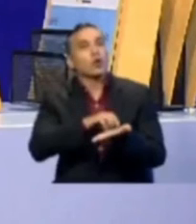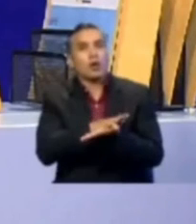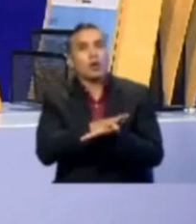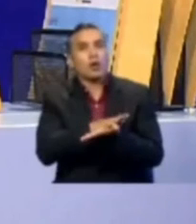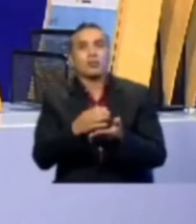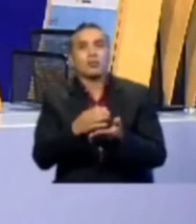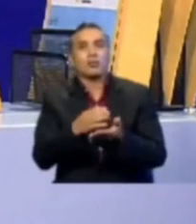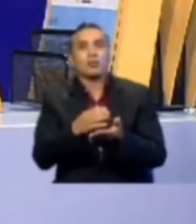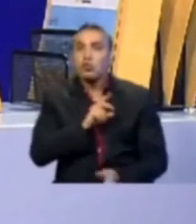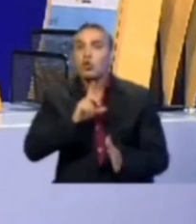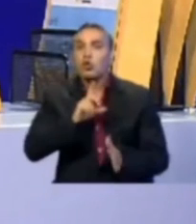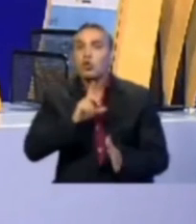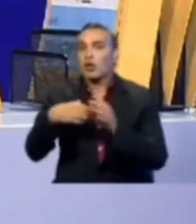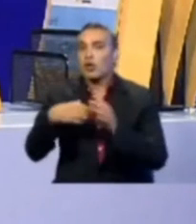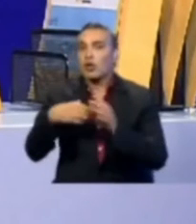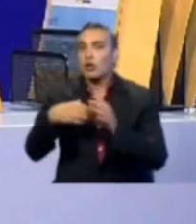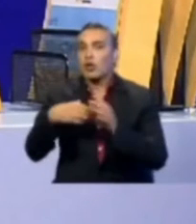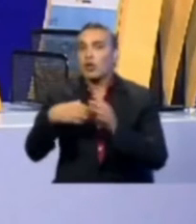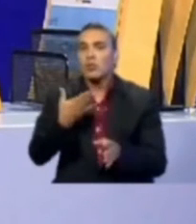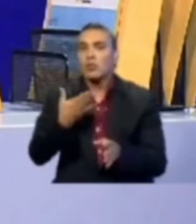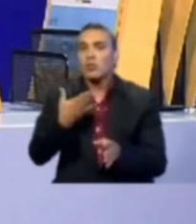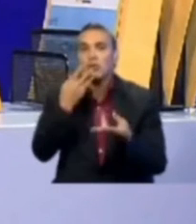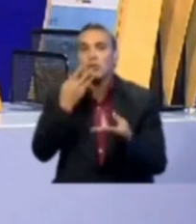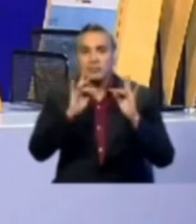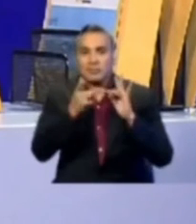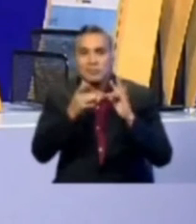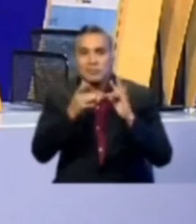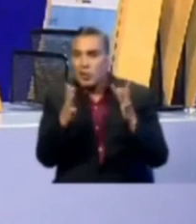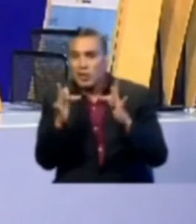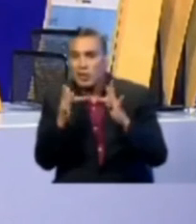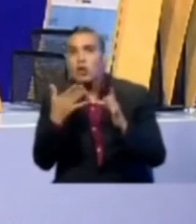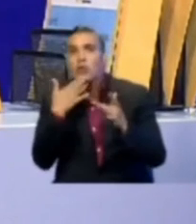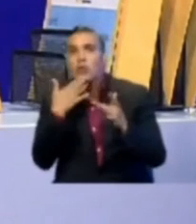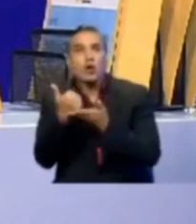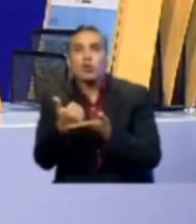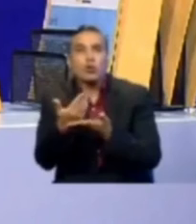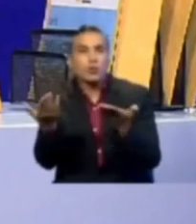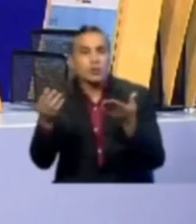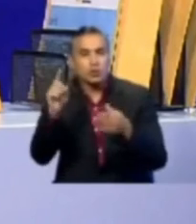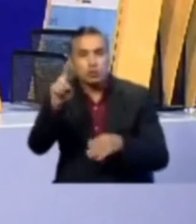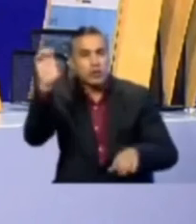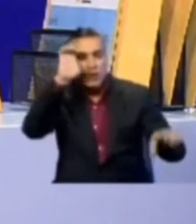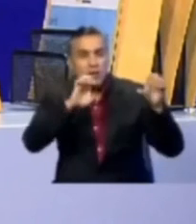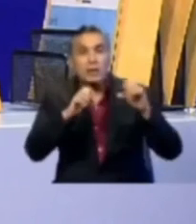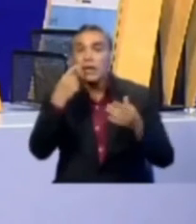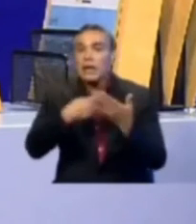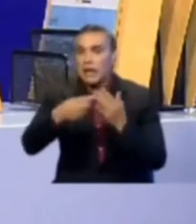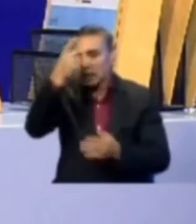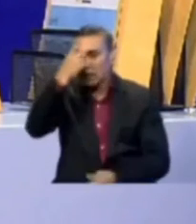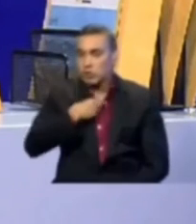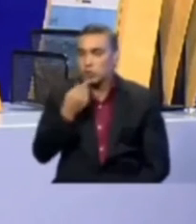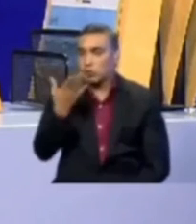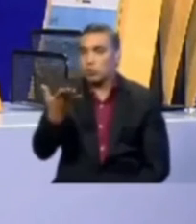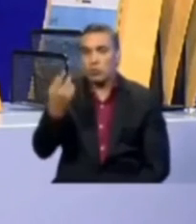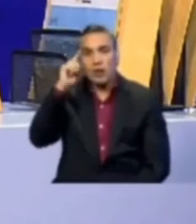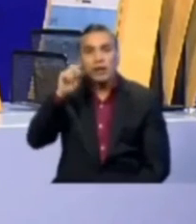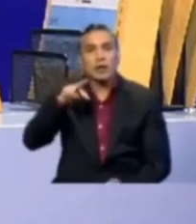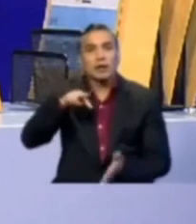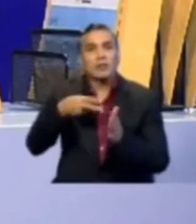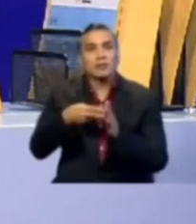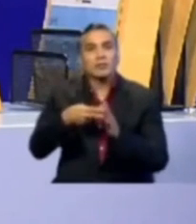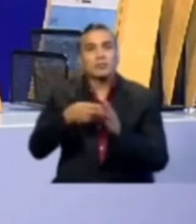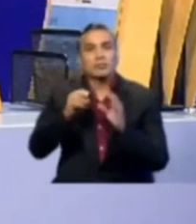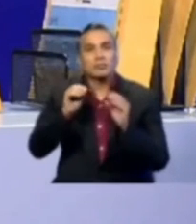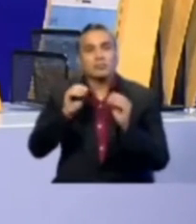pospandemia? ¿Y cómo mitigaría usted la brecha de conectividad entre sus estrategias? ¿Qué medidas impulsará usted para la generación de